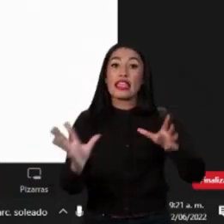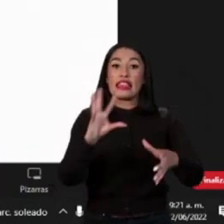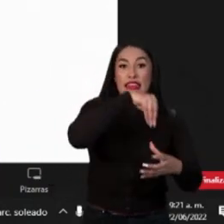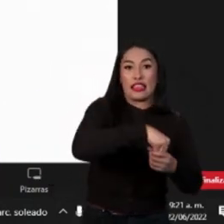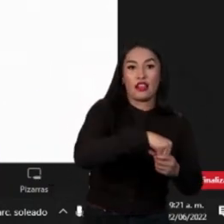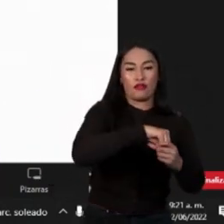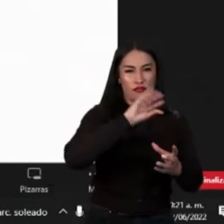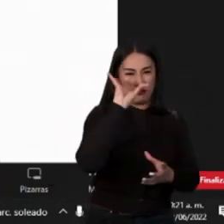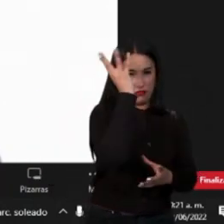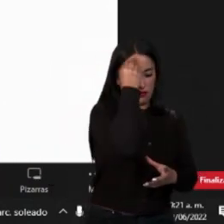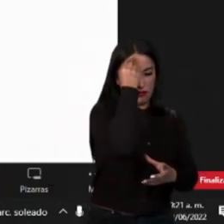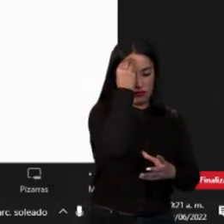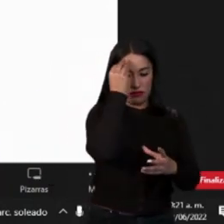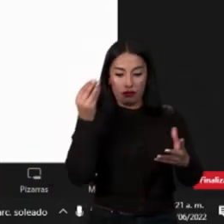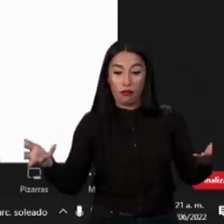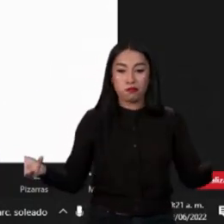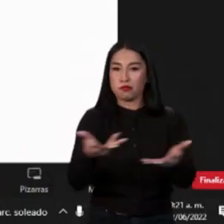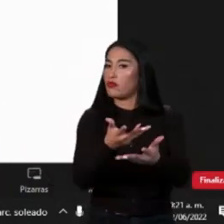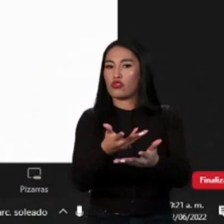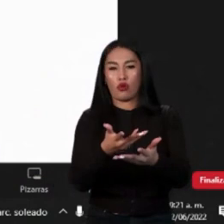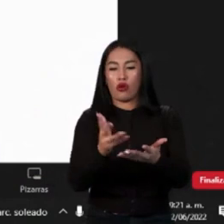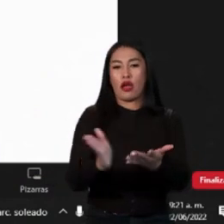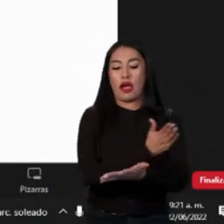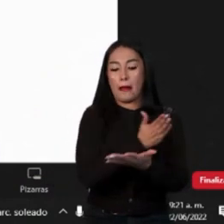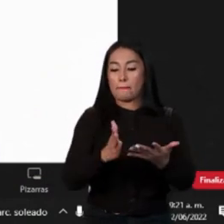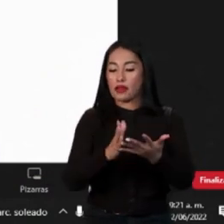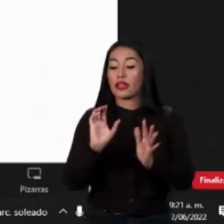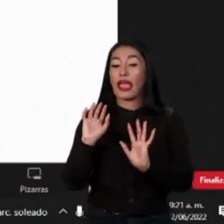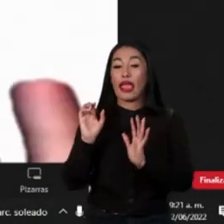hizo fue poner recursos ahí, ¿no? Y mandar la señal